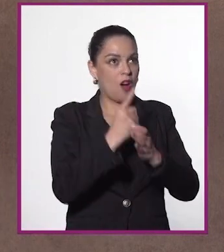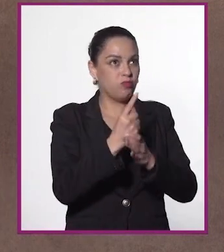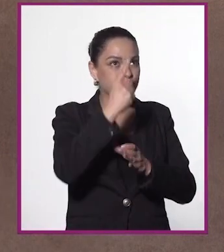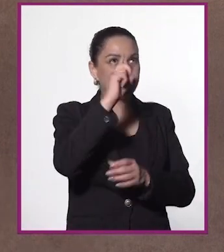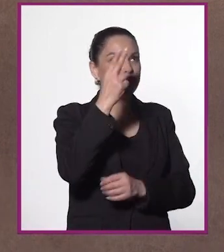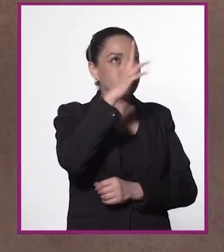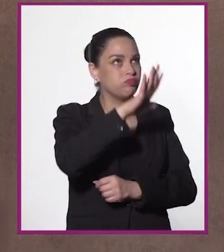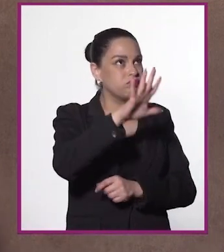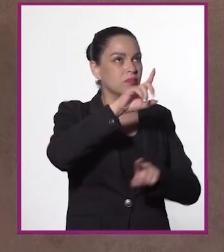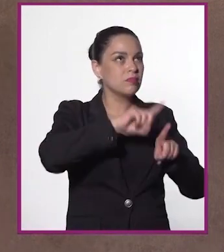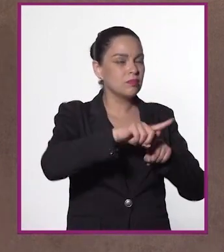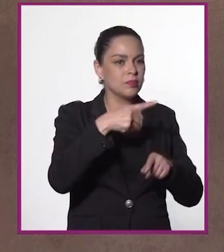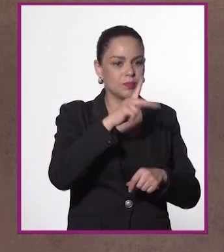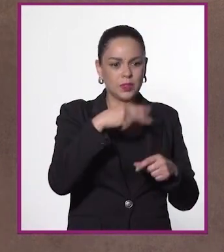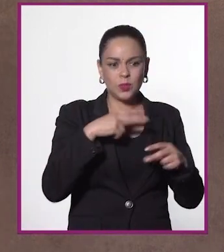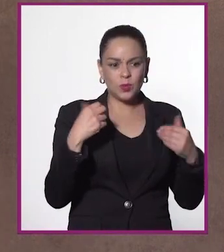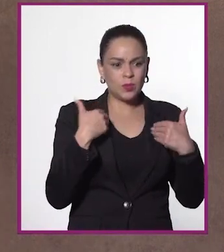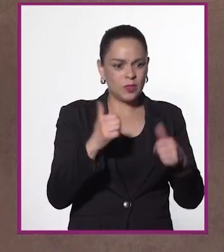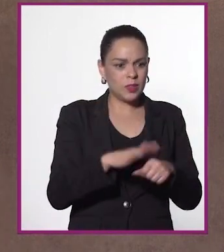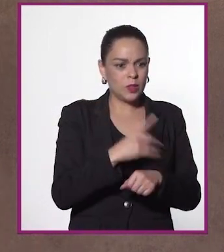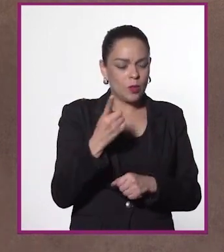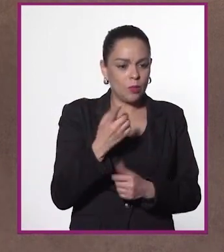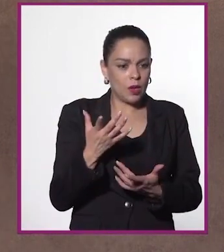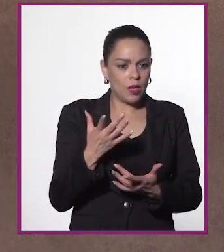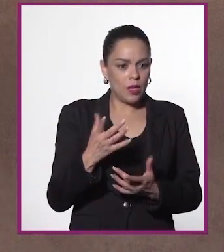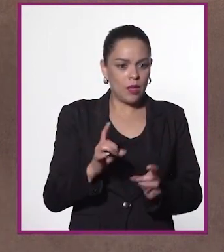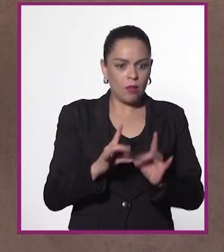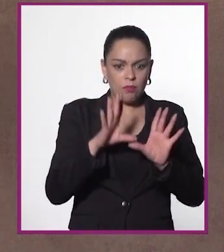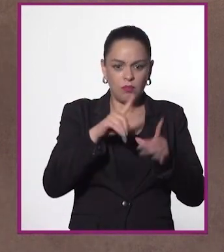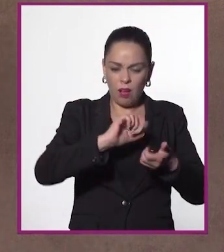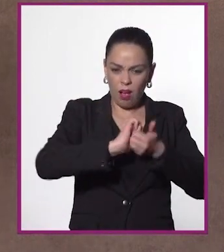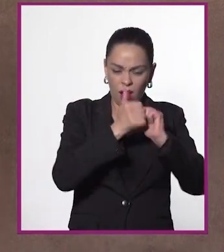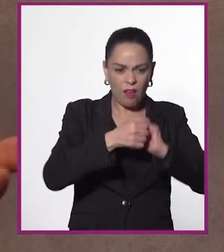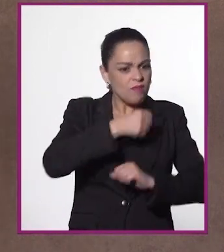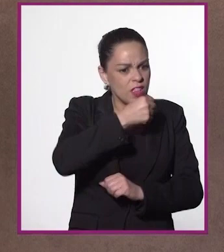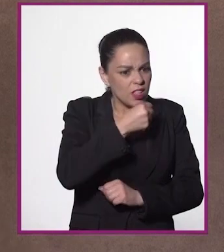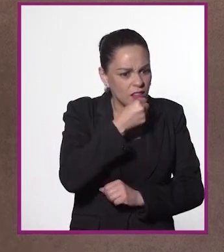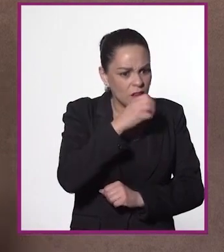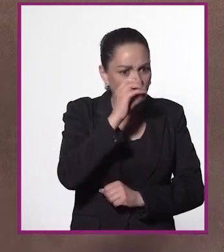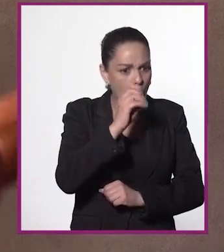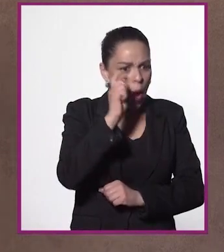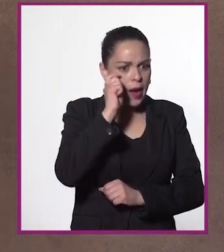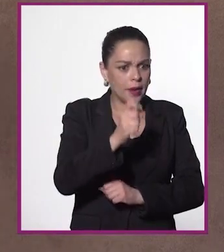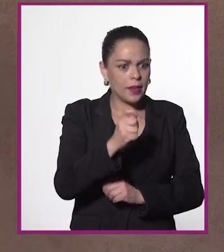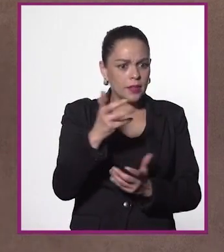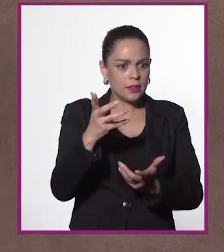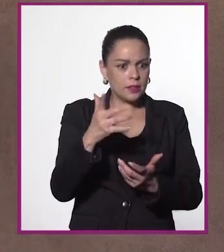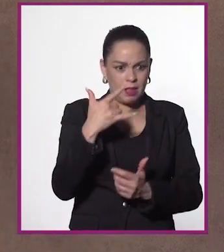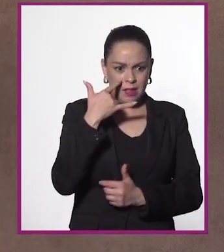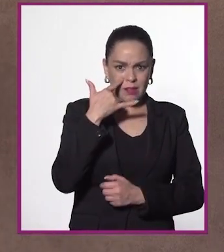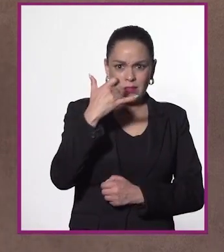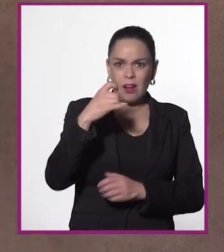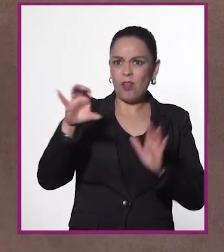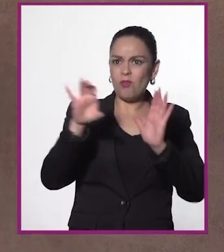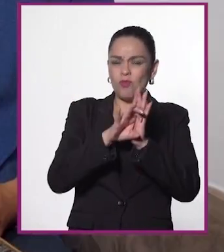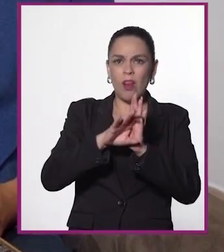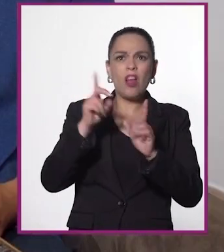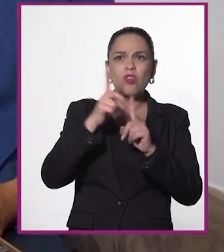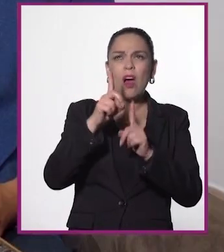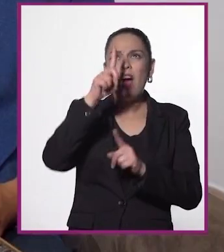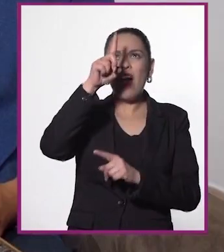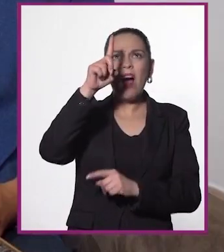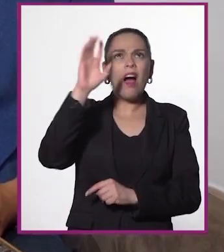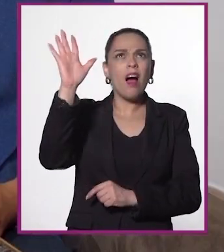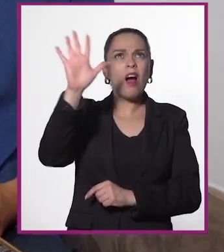así. Pero no entiendo bien por qué de repente se hace viejito. O por qué aparece en una habitación tan rara en medio del espacio. O por qué